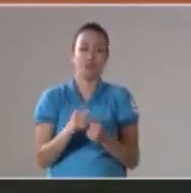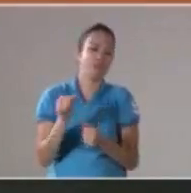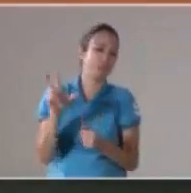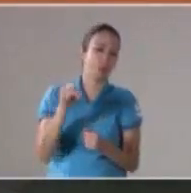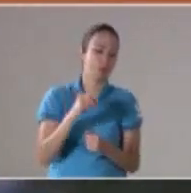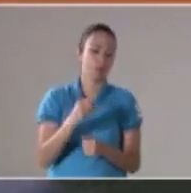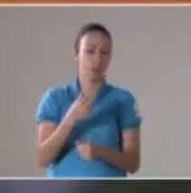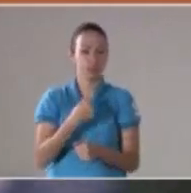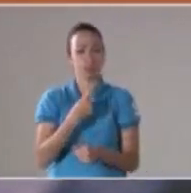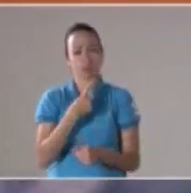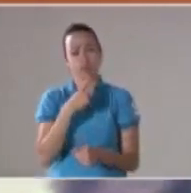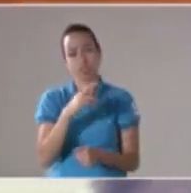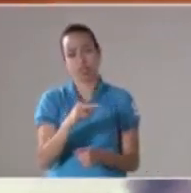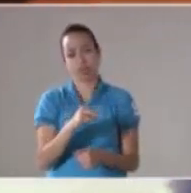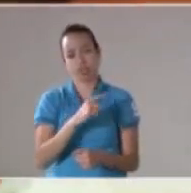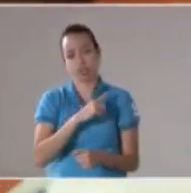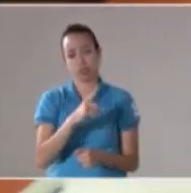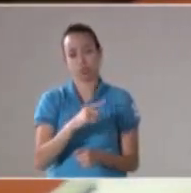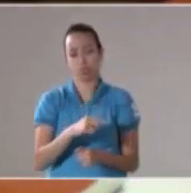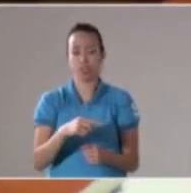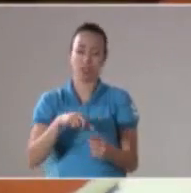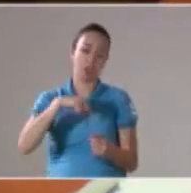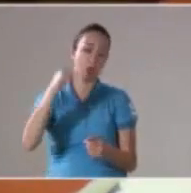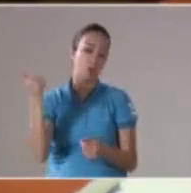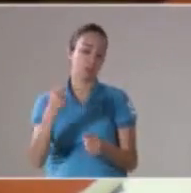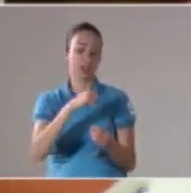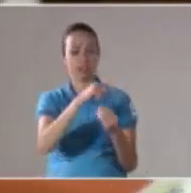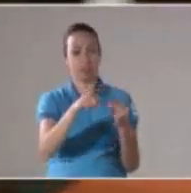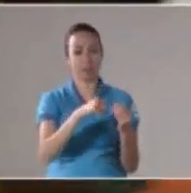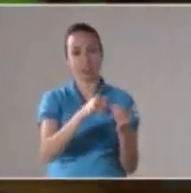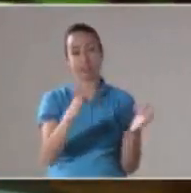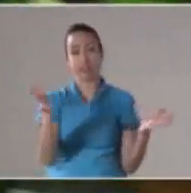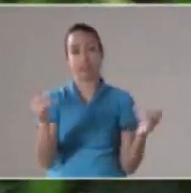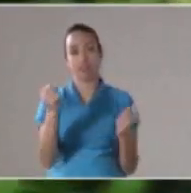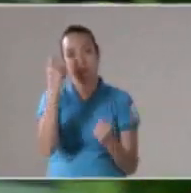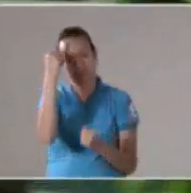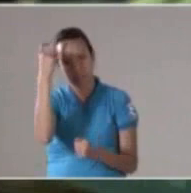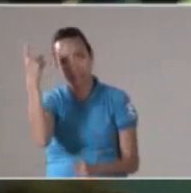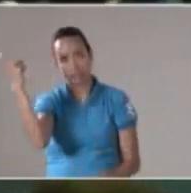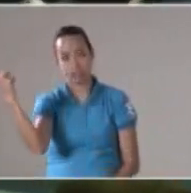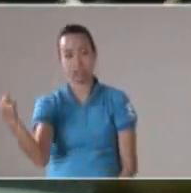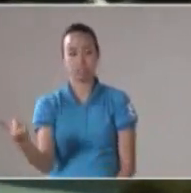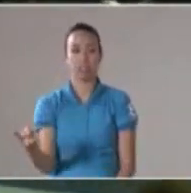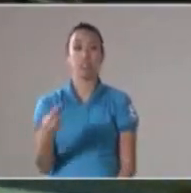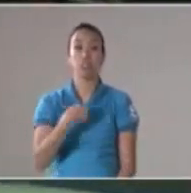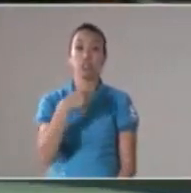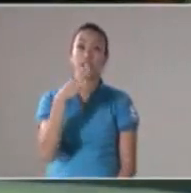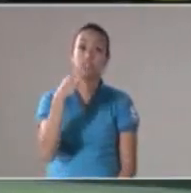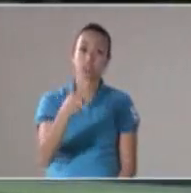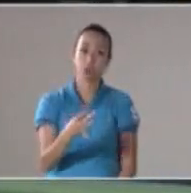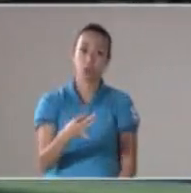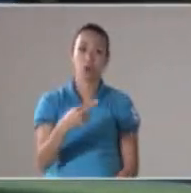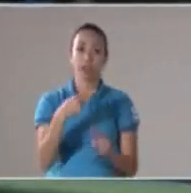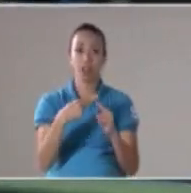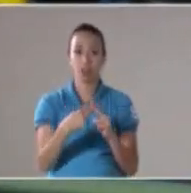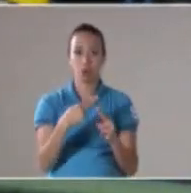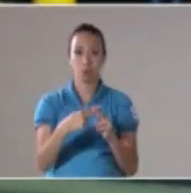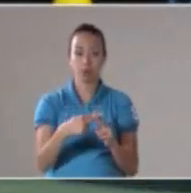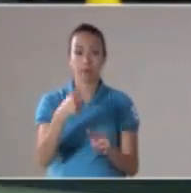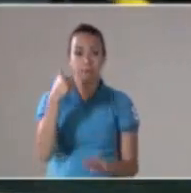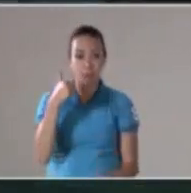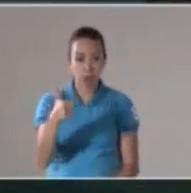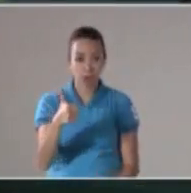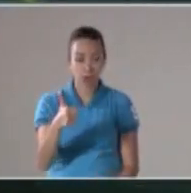No, realmente mi familia viene del norte y la del hermano. Yo le aseguro, porque el buen nombre